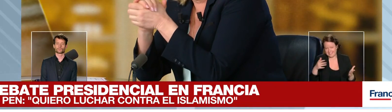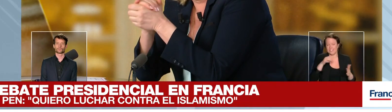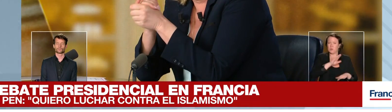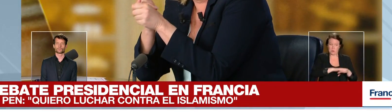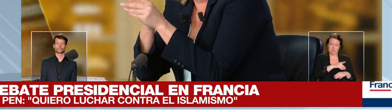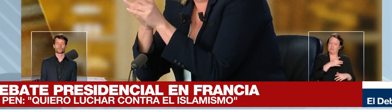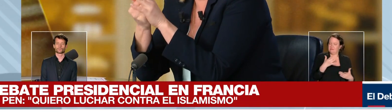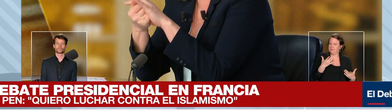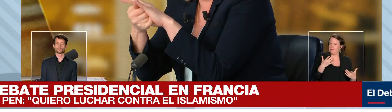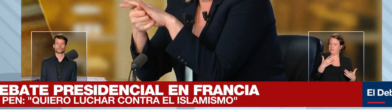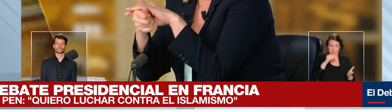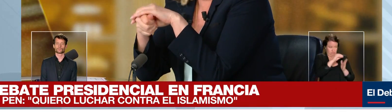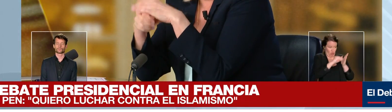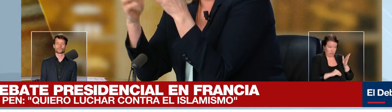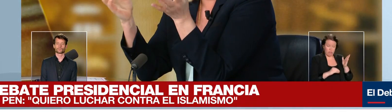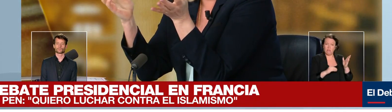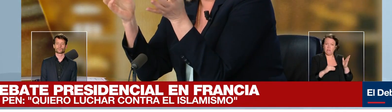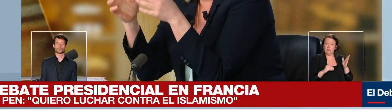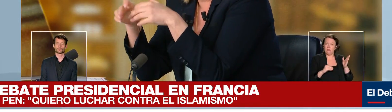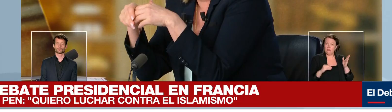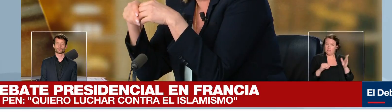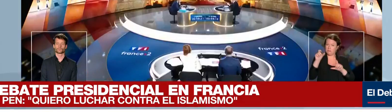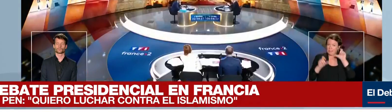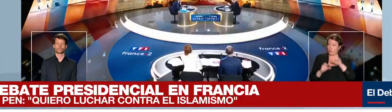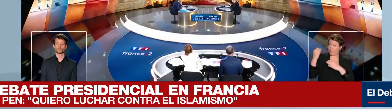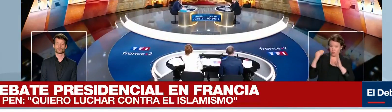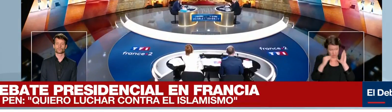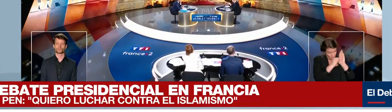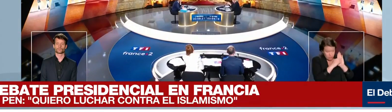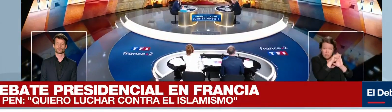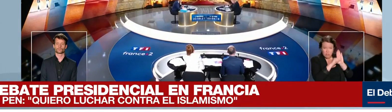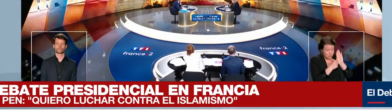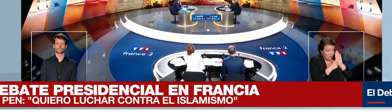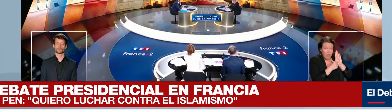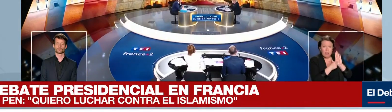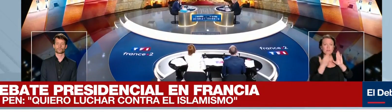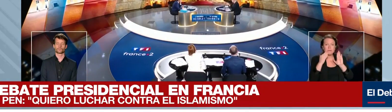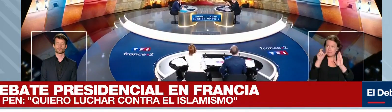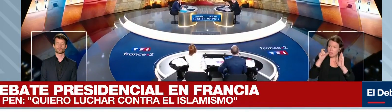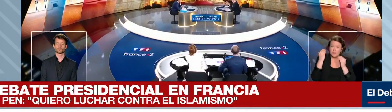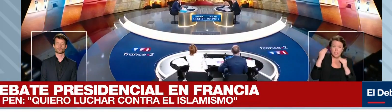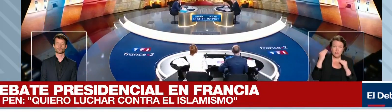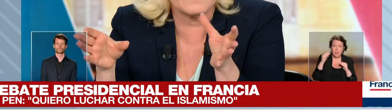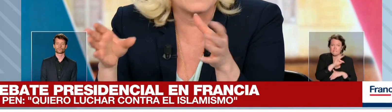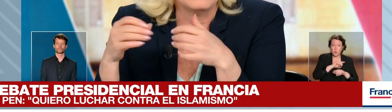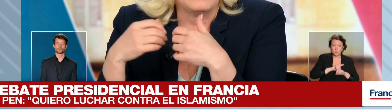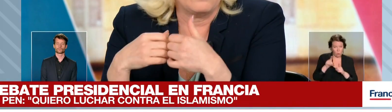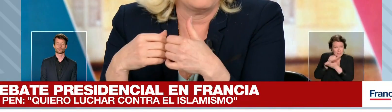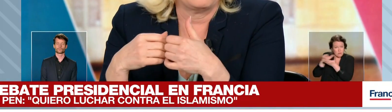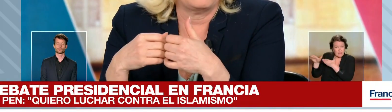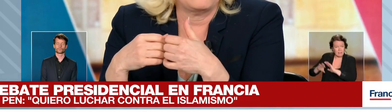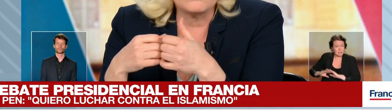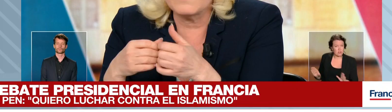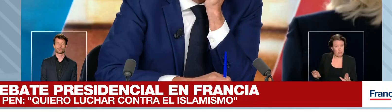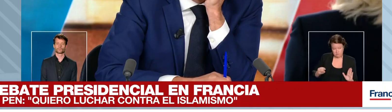donde están reunidos todos los habitantes radicalizados que molestan a la República. Estos deberían